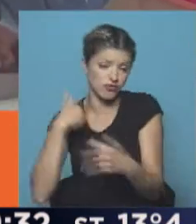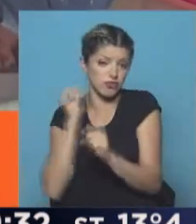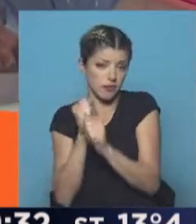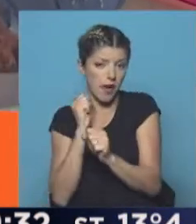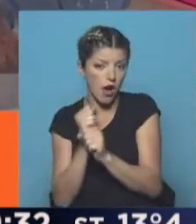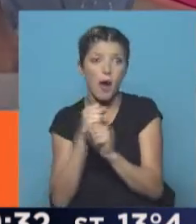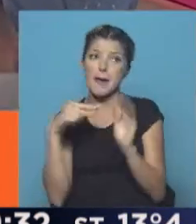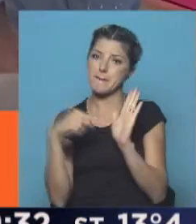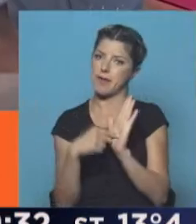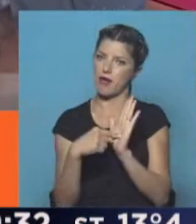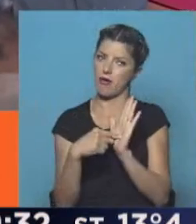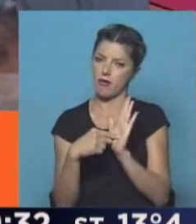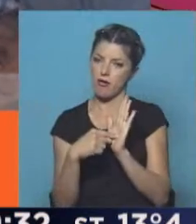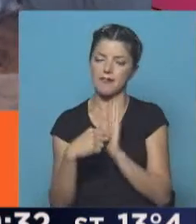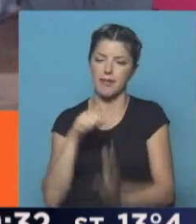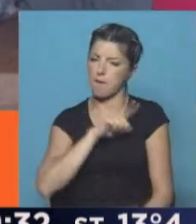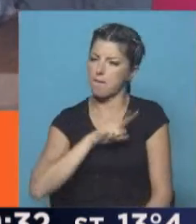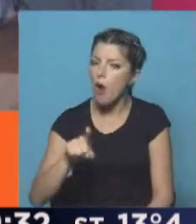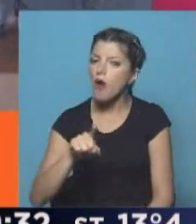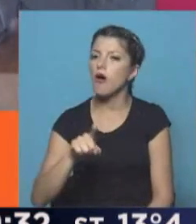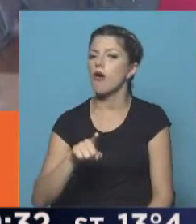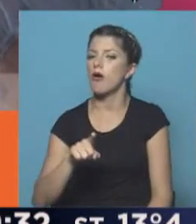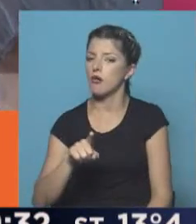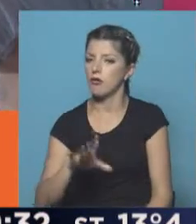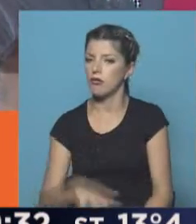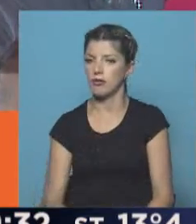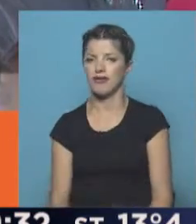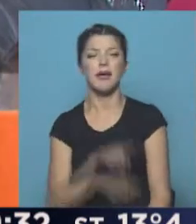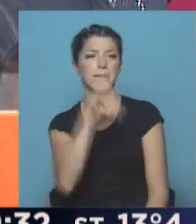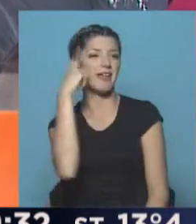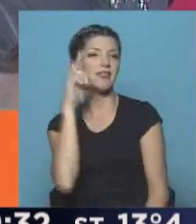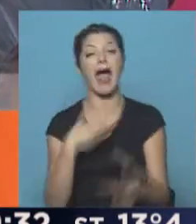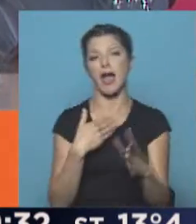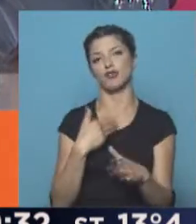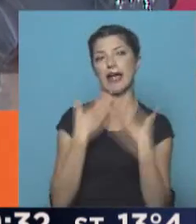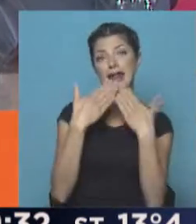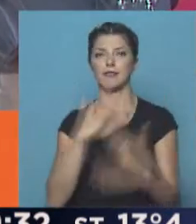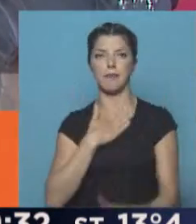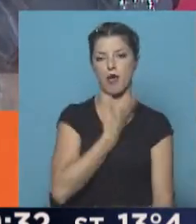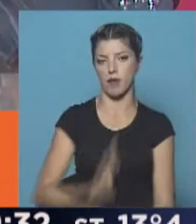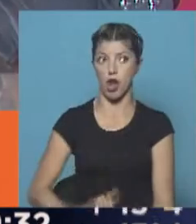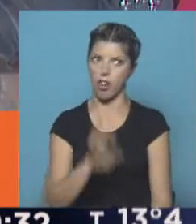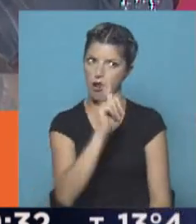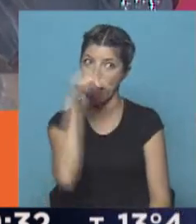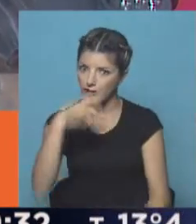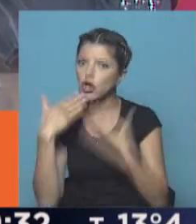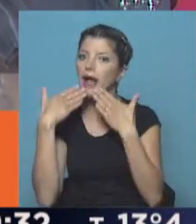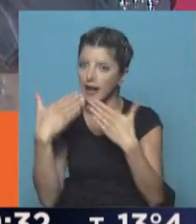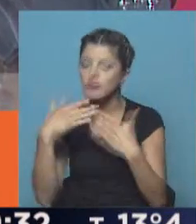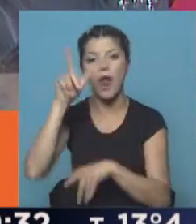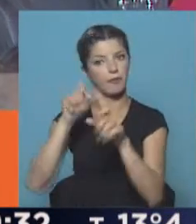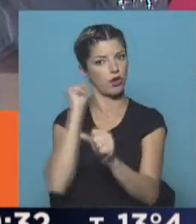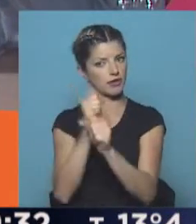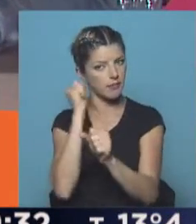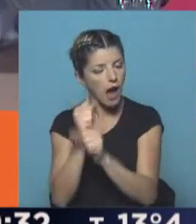tampoco queremos que nadie se haga los dueños de esto, porque esto lo hemos hecho los trabajadores en el sentido de salir a denunciar